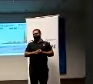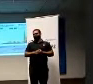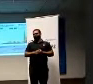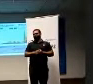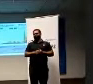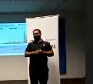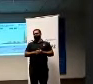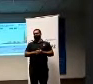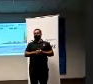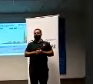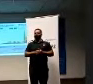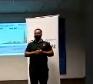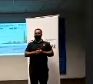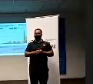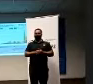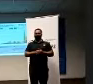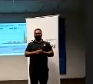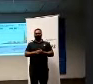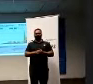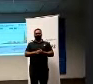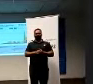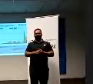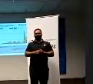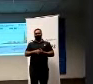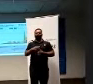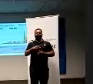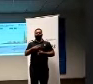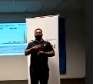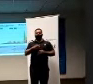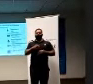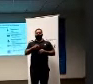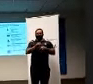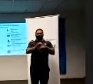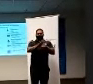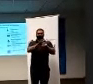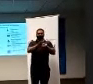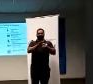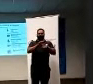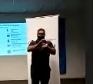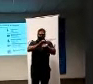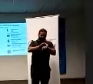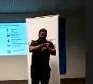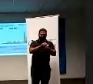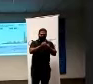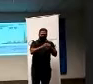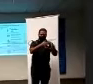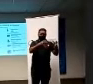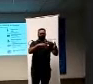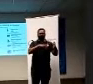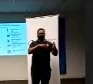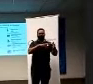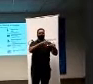el Omicron, que está aumentando otra vez los casos. Este es un